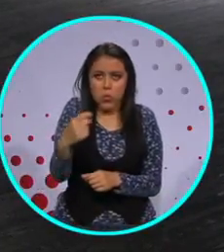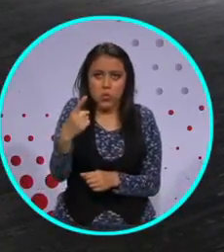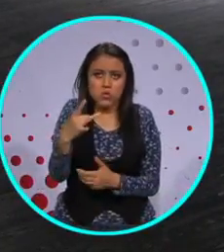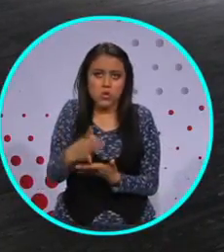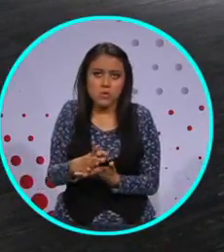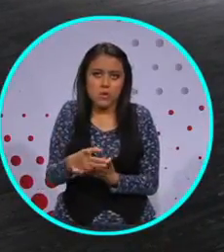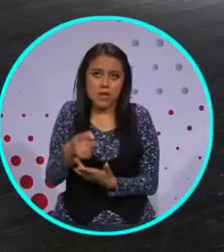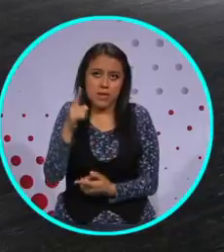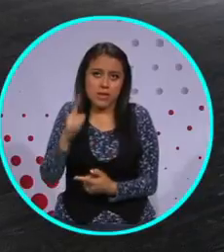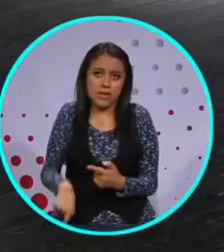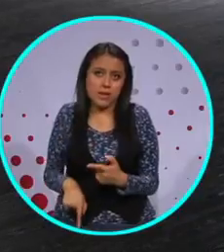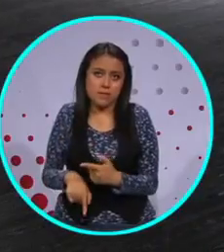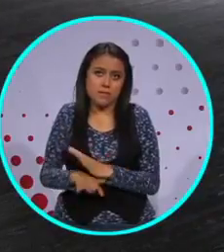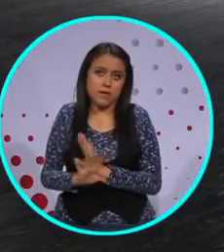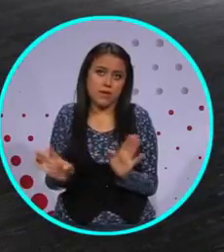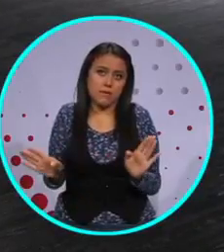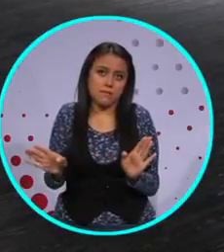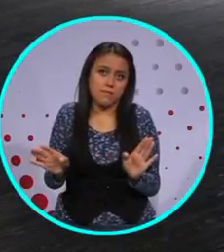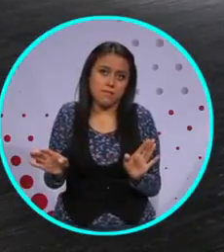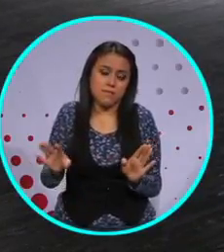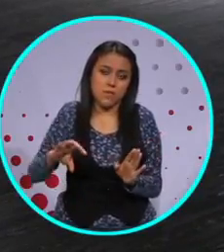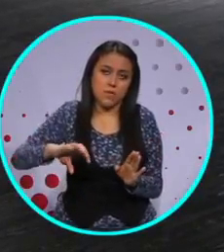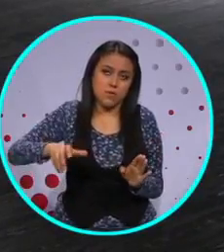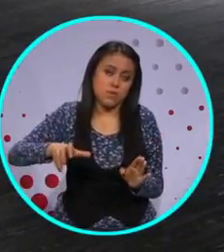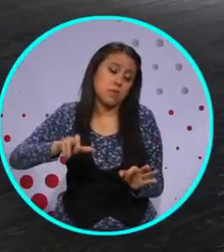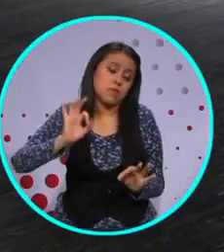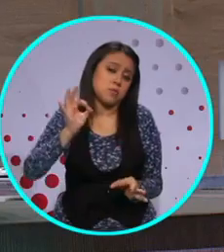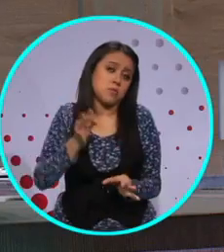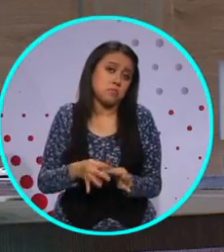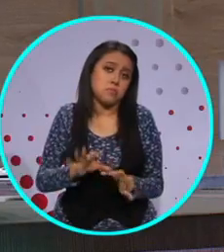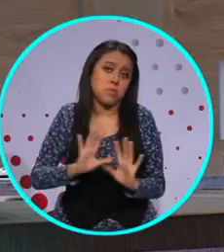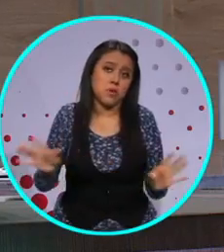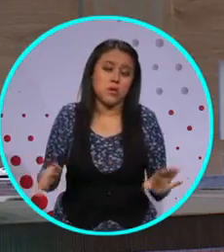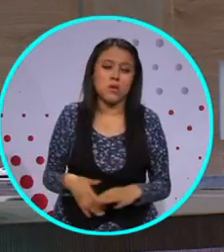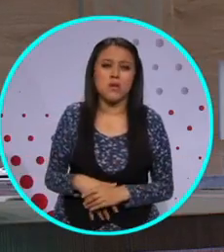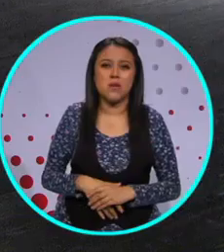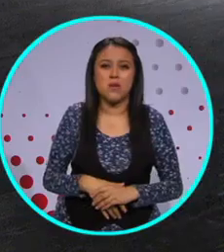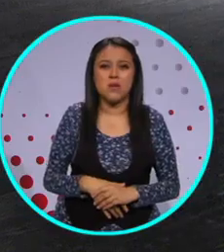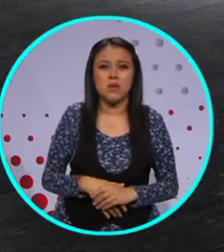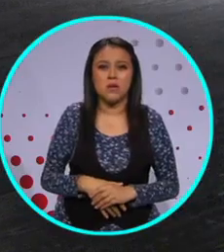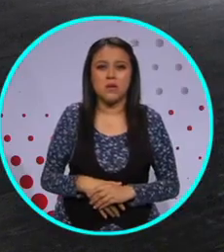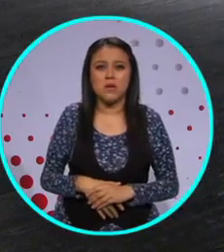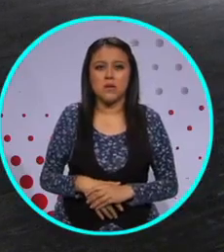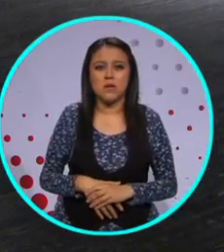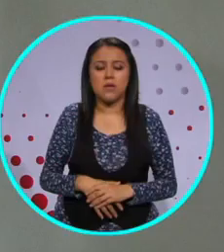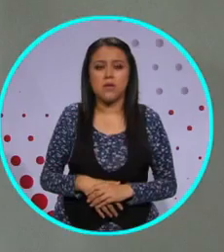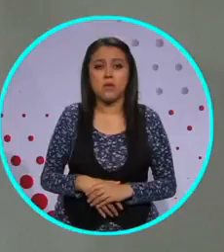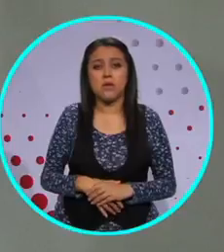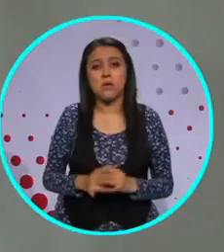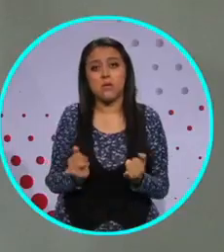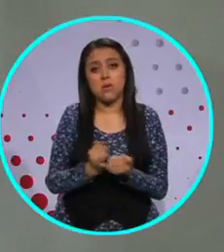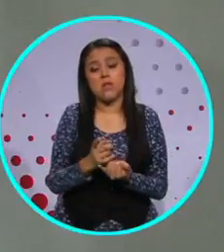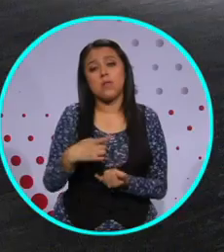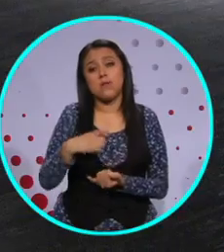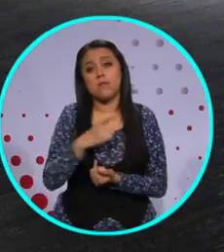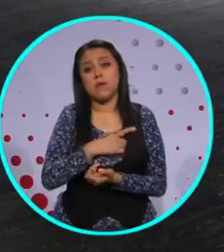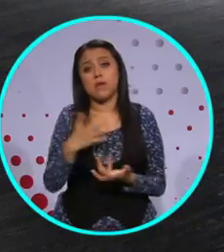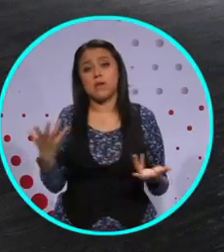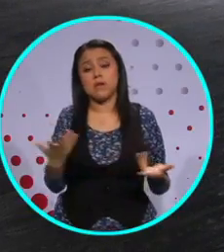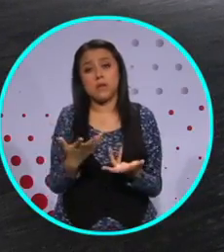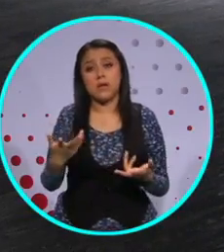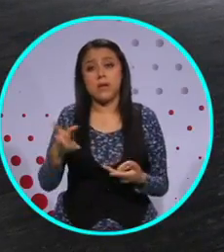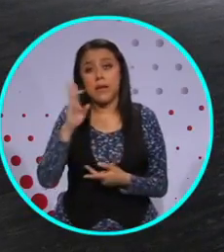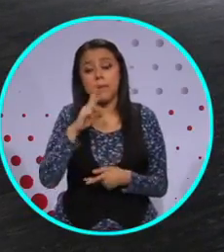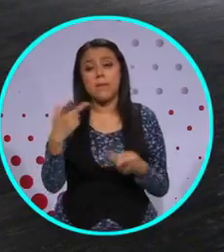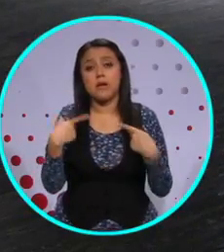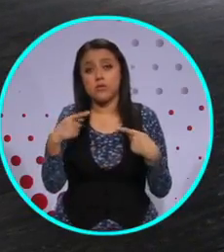lo botan y hacen hacia la llave y como si no pagar agua ya que iván de la puerta que le haga y ya cuando en el